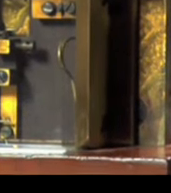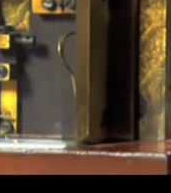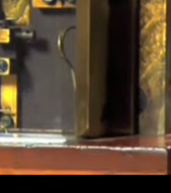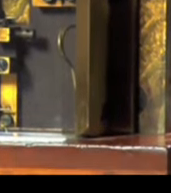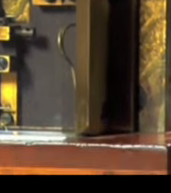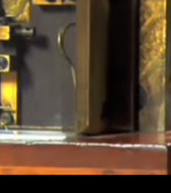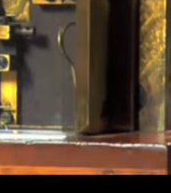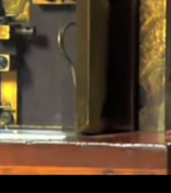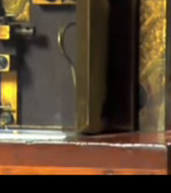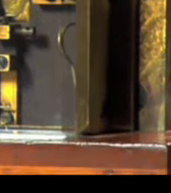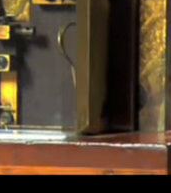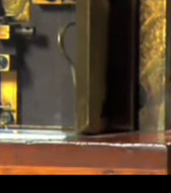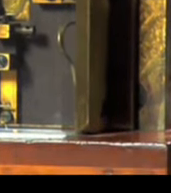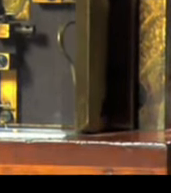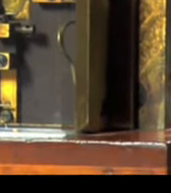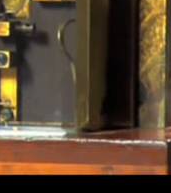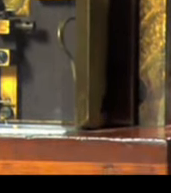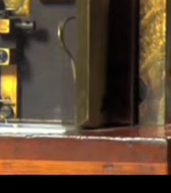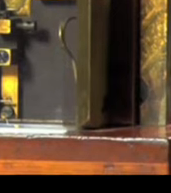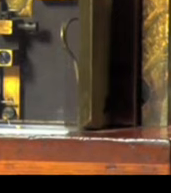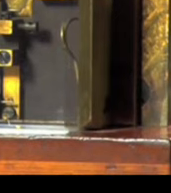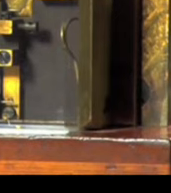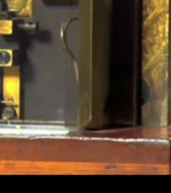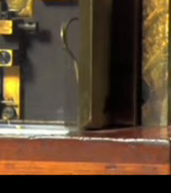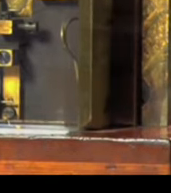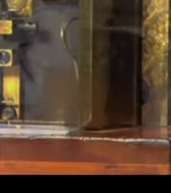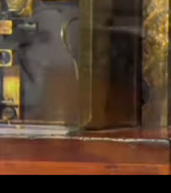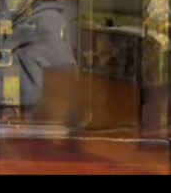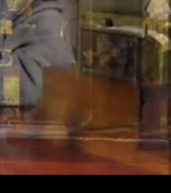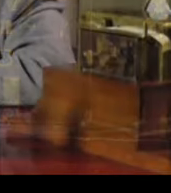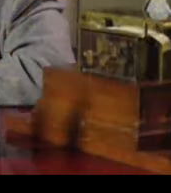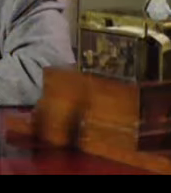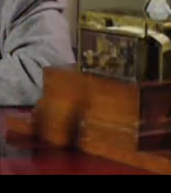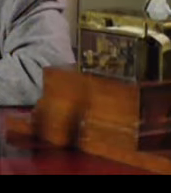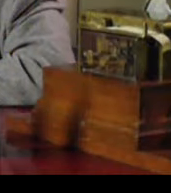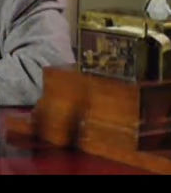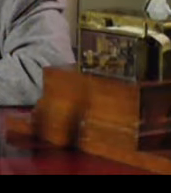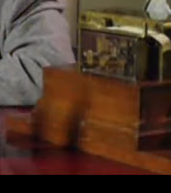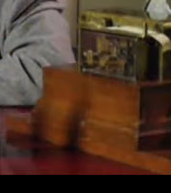poderlo transmitir automáticamente.